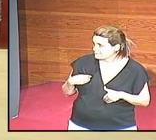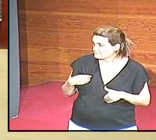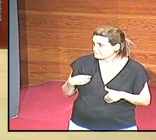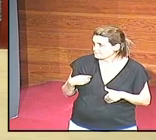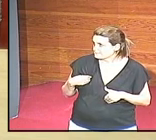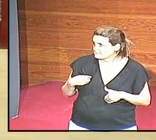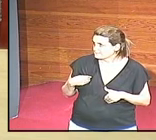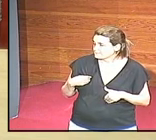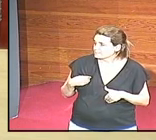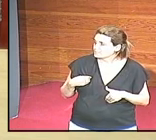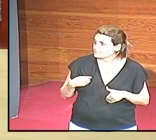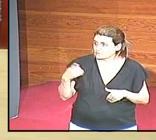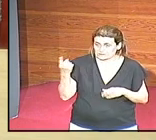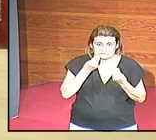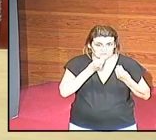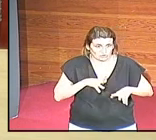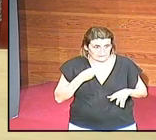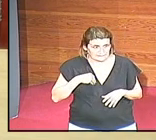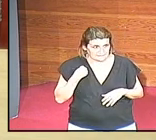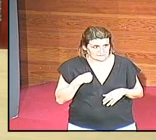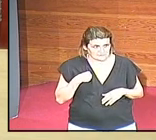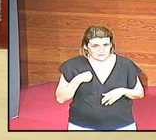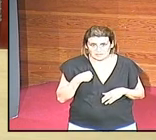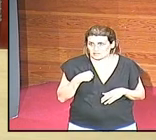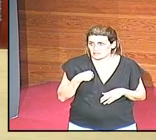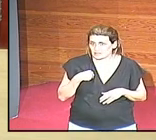Y esta es la historia, que queramos o no,